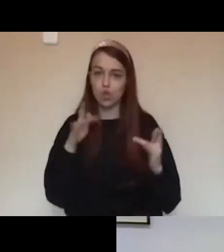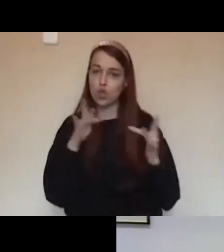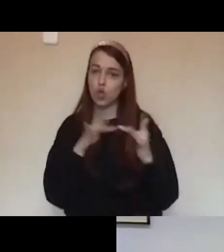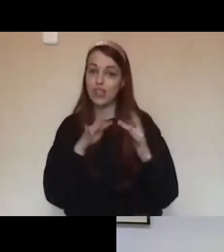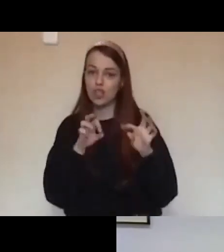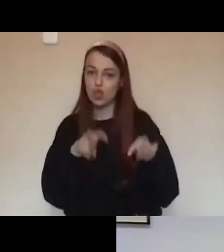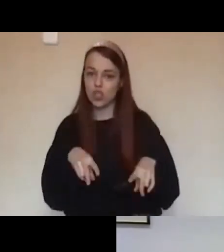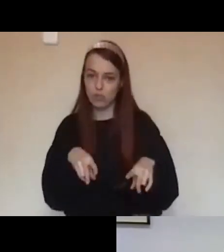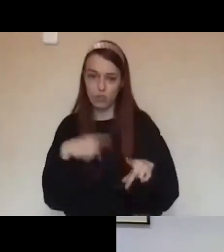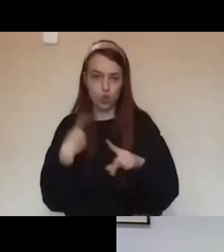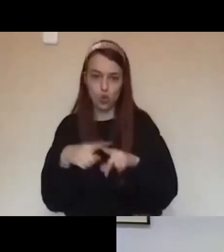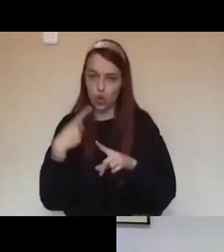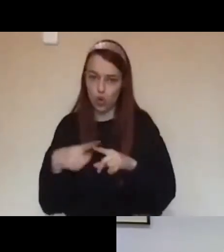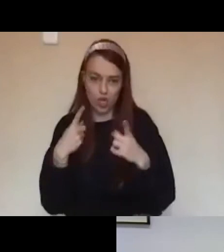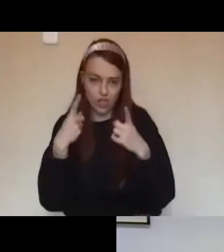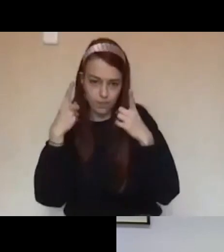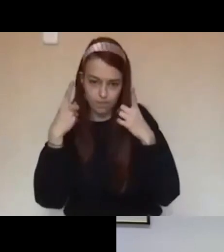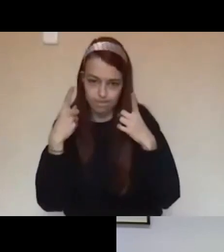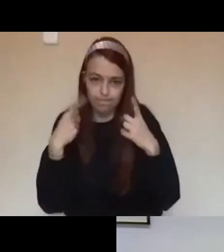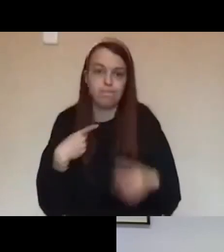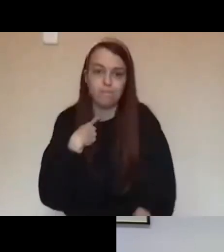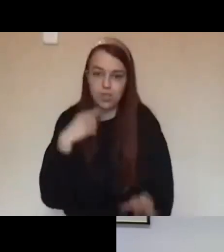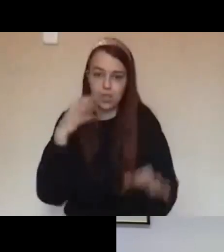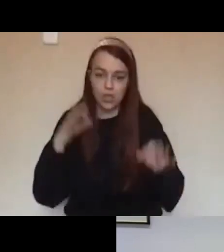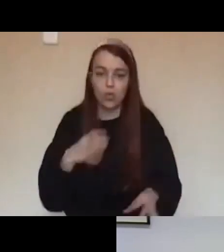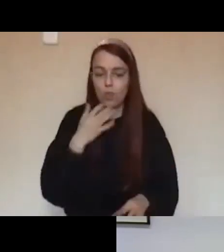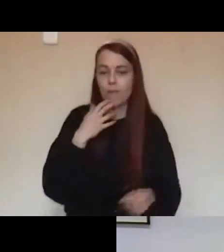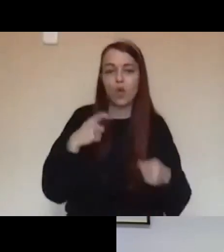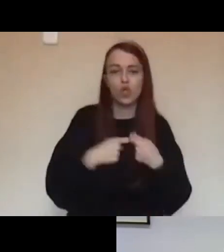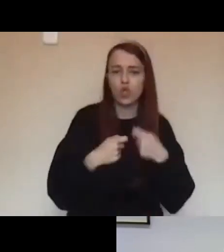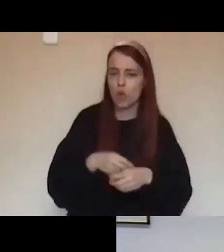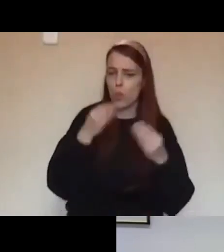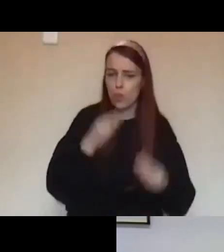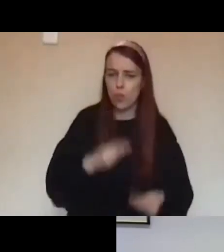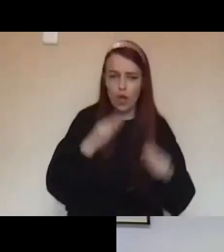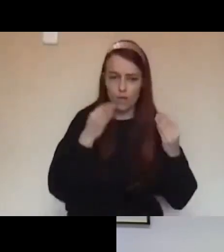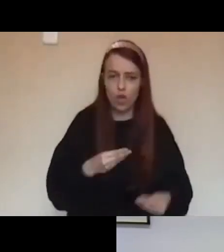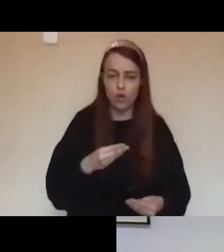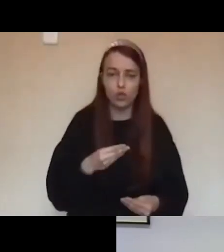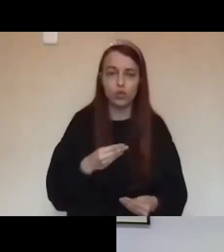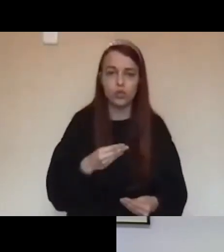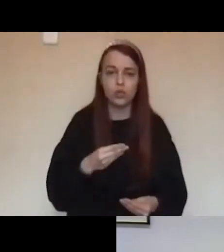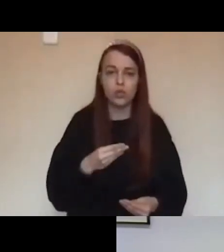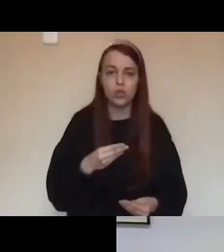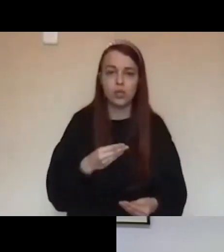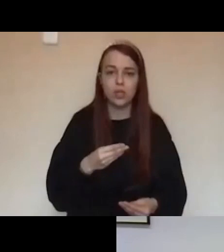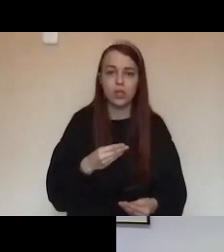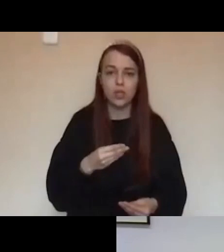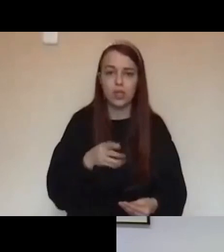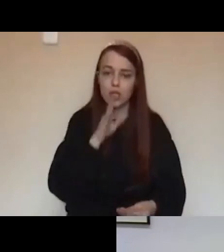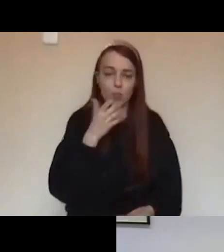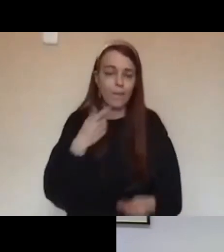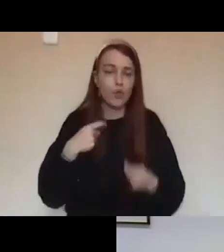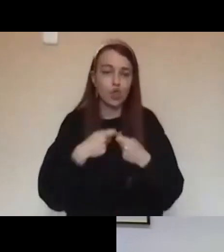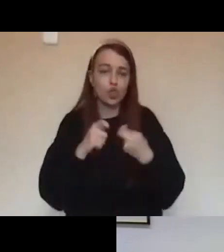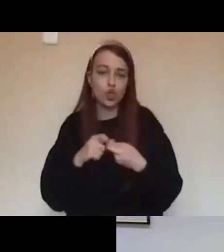muy buenos socios, por ejemplo, en Cernatur O'Higgins, en Conaf O'Higgins, o sea, que son las reparticiones regionales de